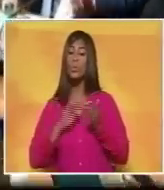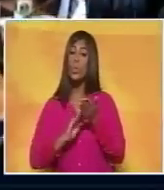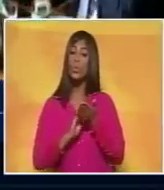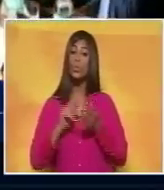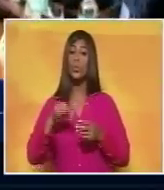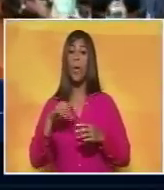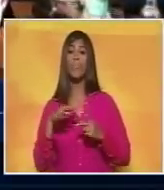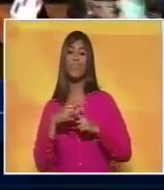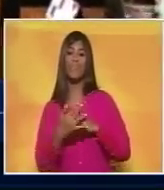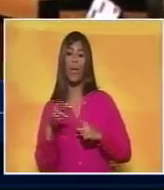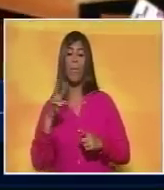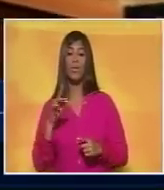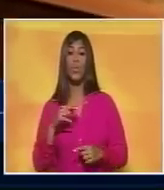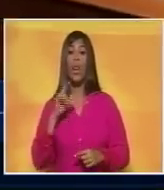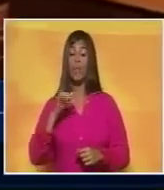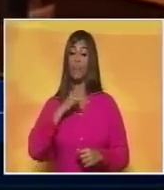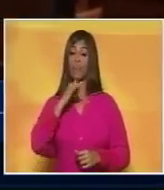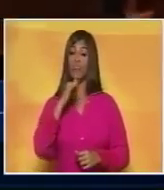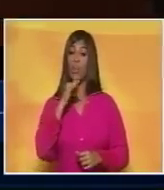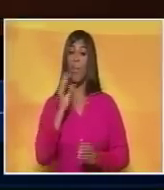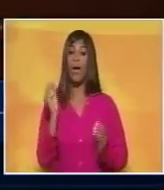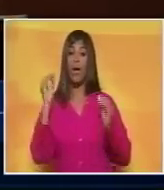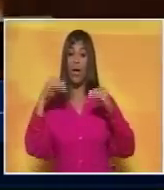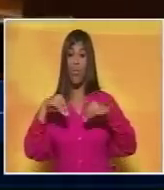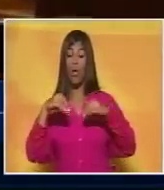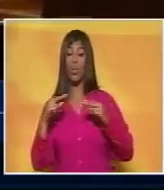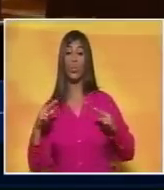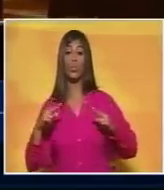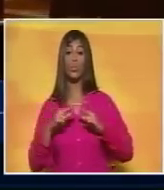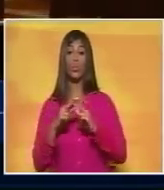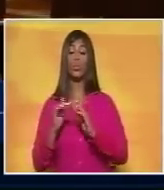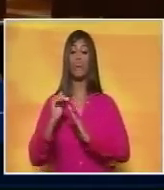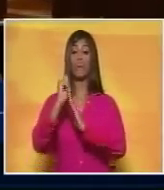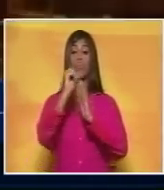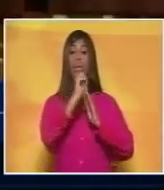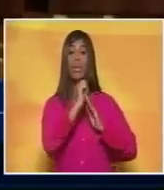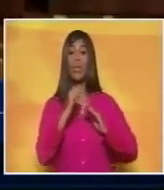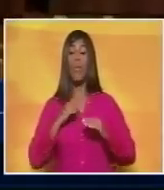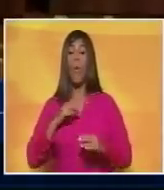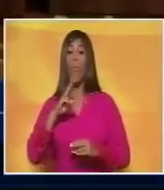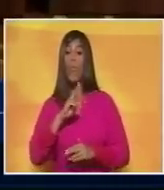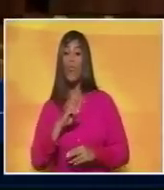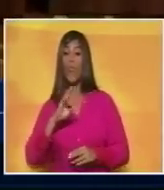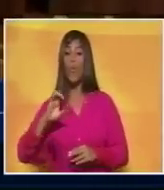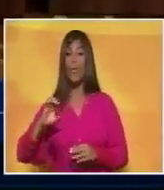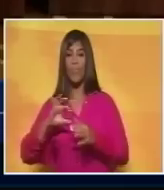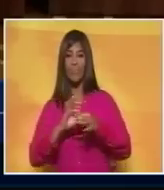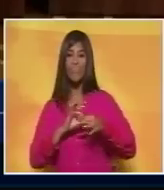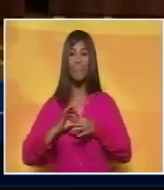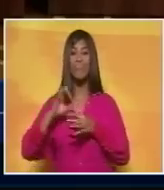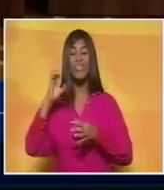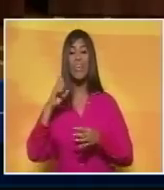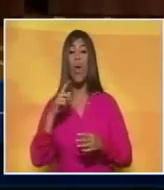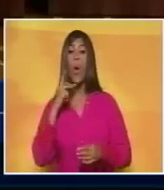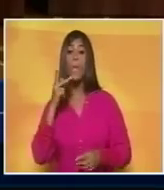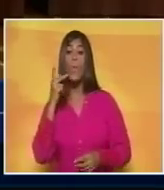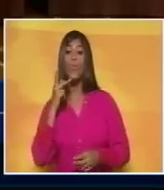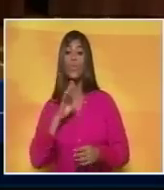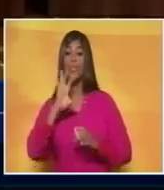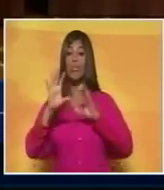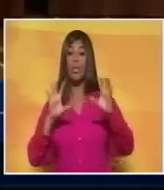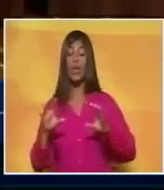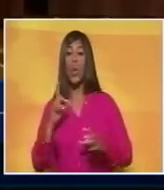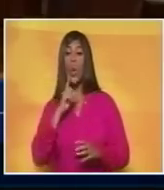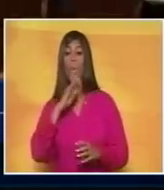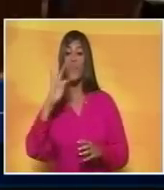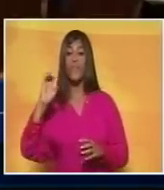Acción Exterior informó que al encuentro asistirán la alta representante de la Unión Europea para la Política Exterior, Federica Mogherini,